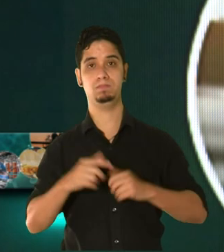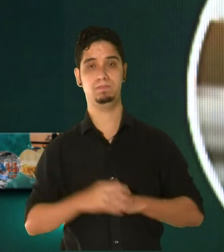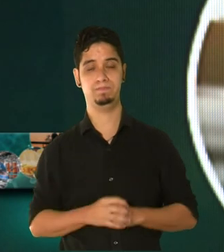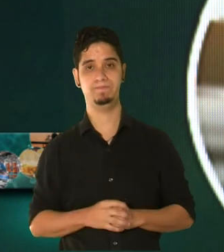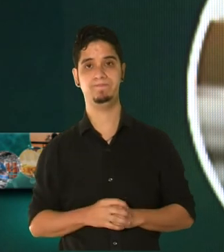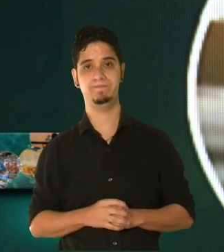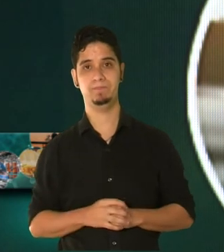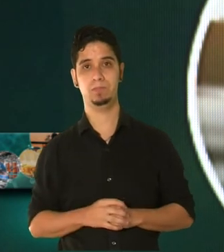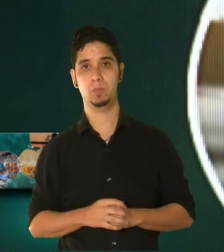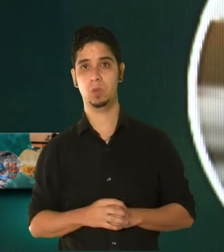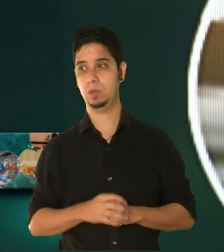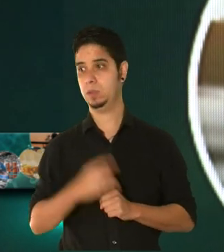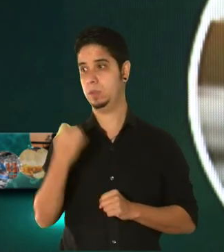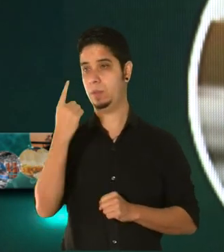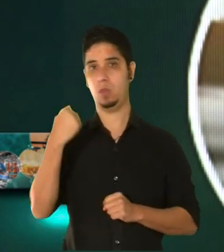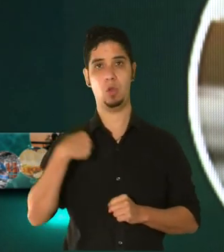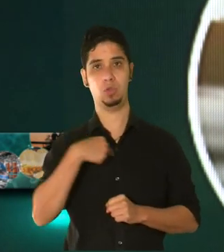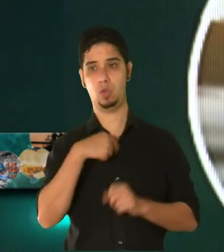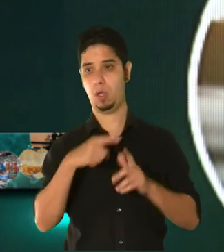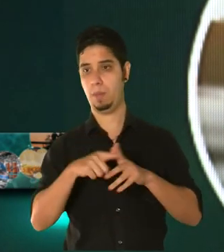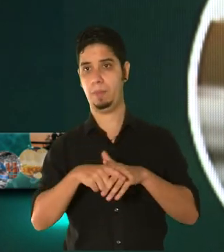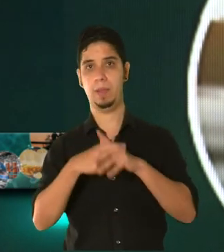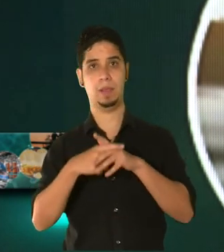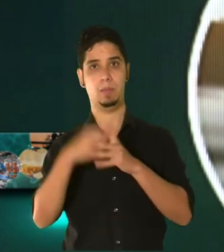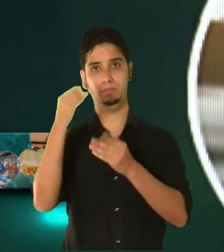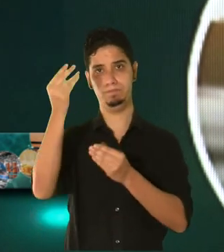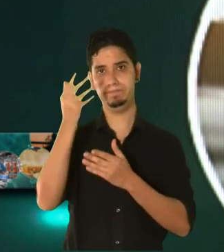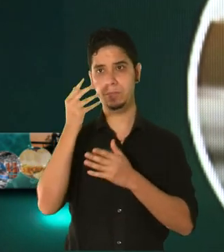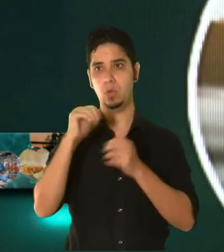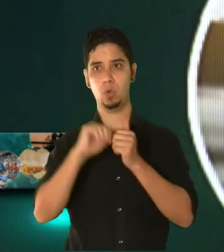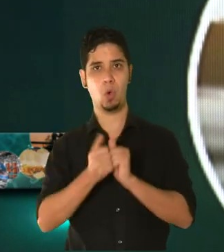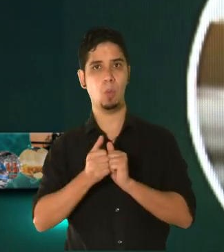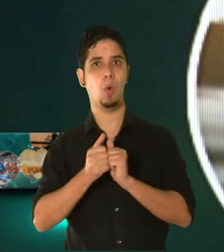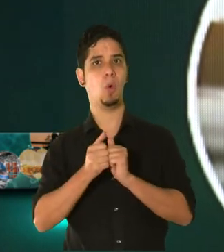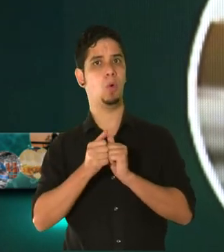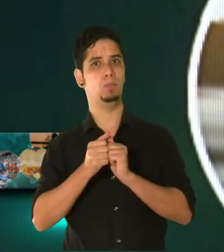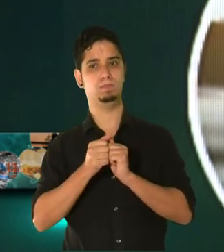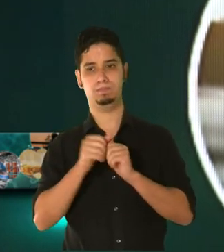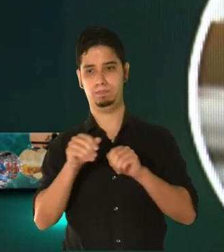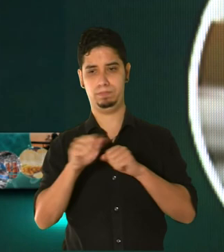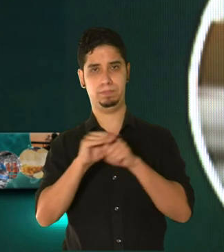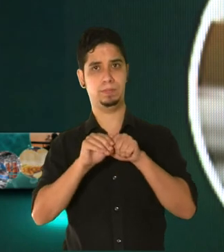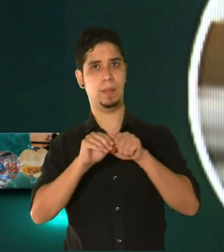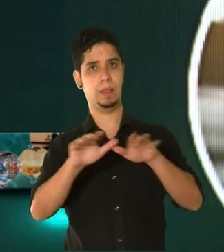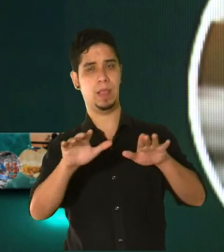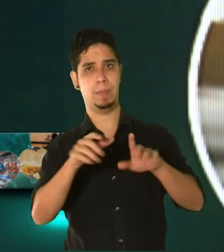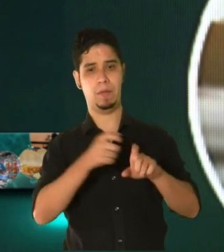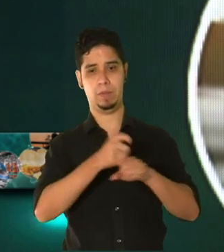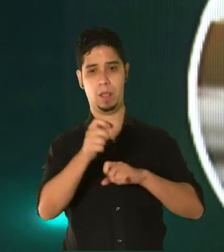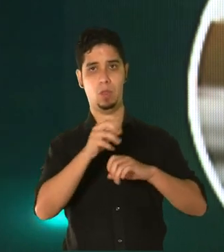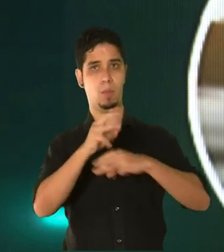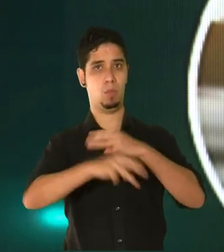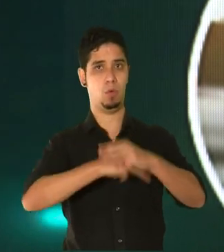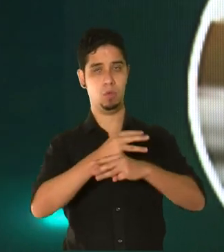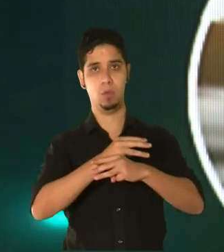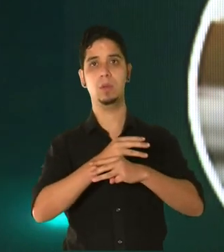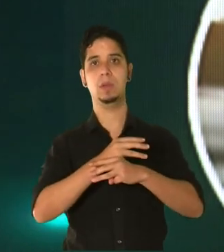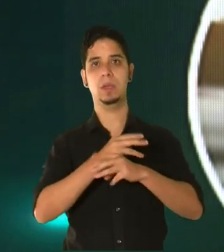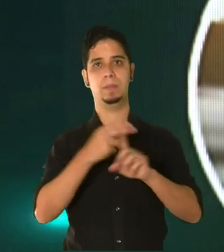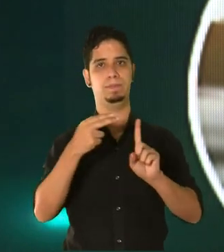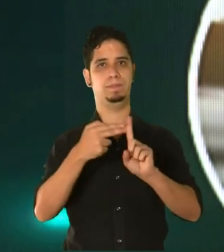empezamos a tener noticias de como la pandemia estaba afectando el mundo pues hilton como empresa y nosotros localmente